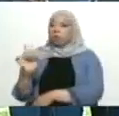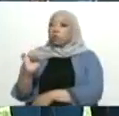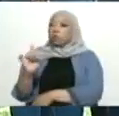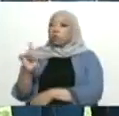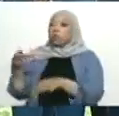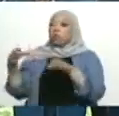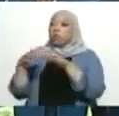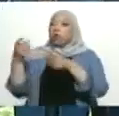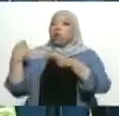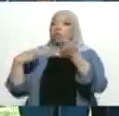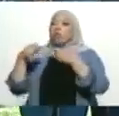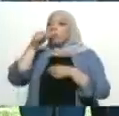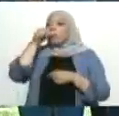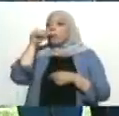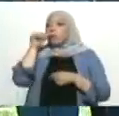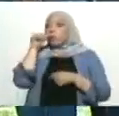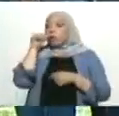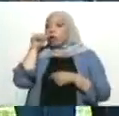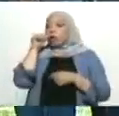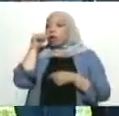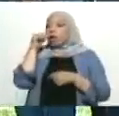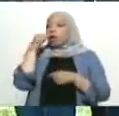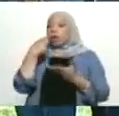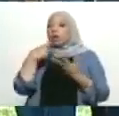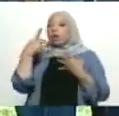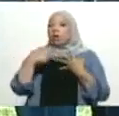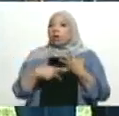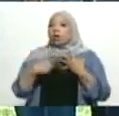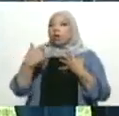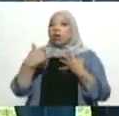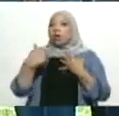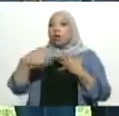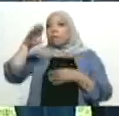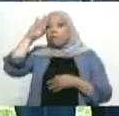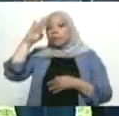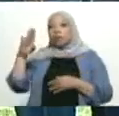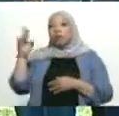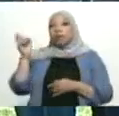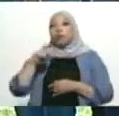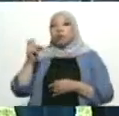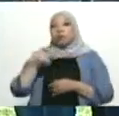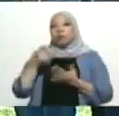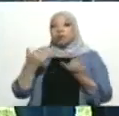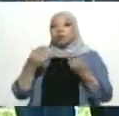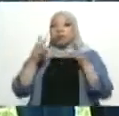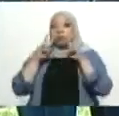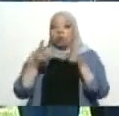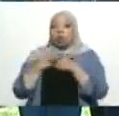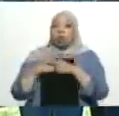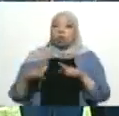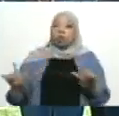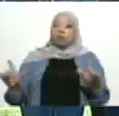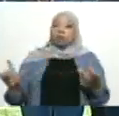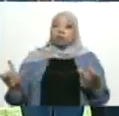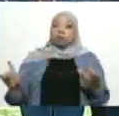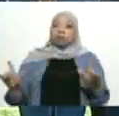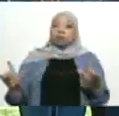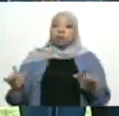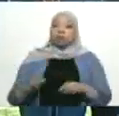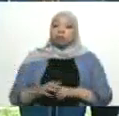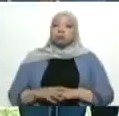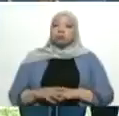carteles de narcotráfico y del narcoparamilitarismo. Y ellos necesitaban esta vía libre para